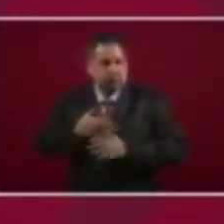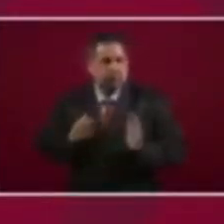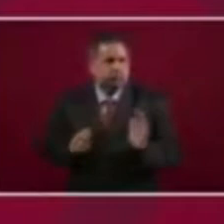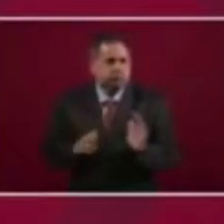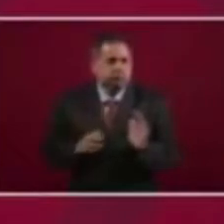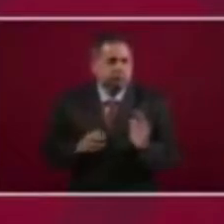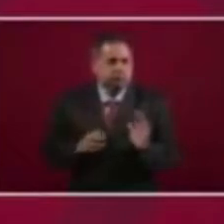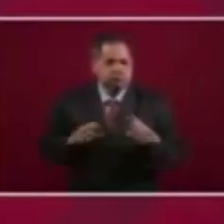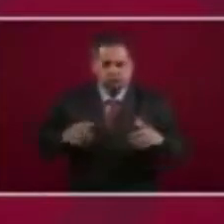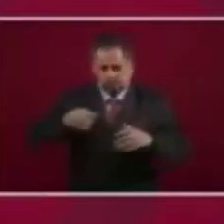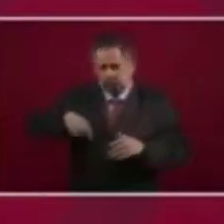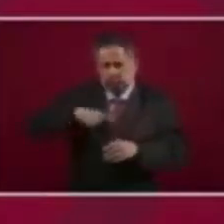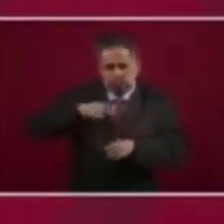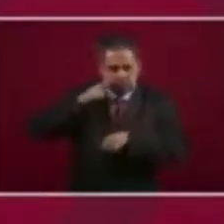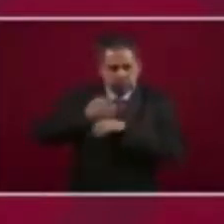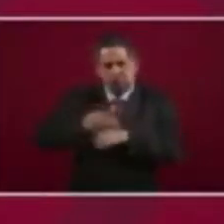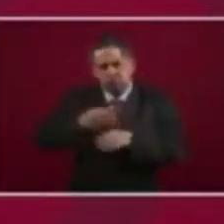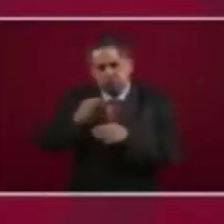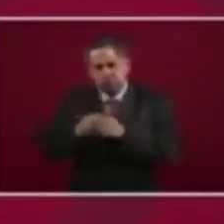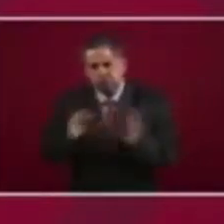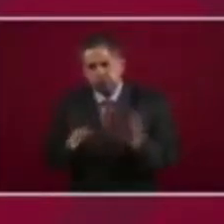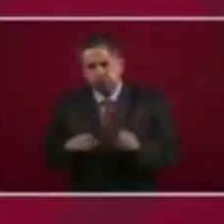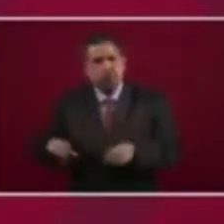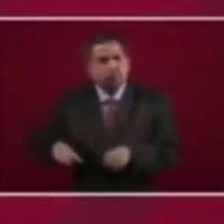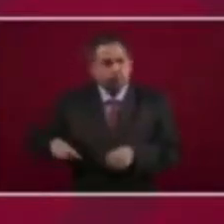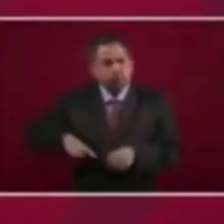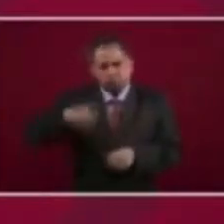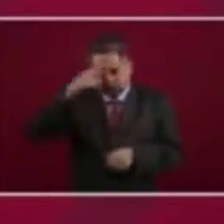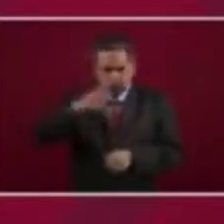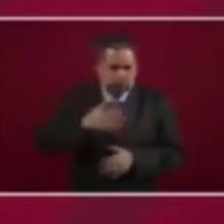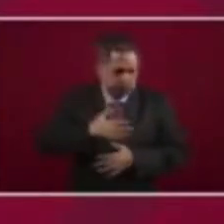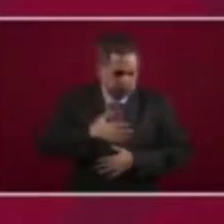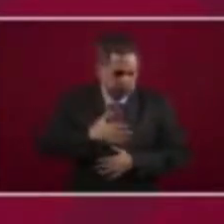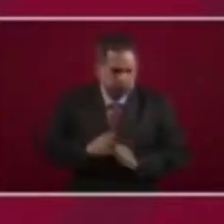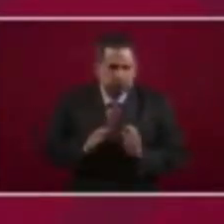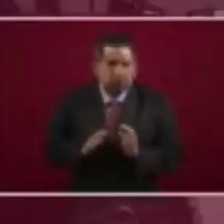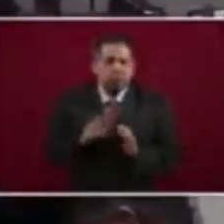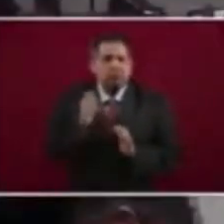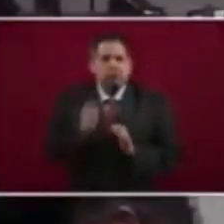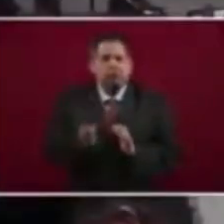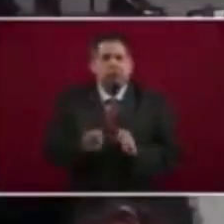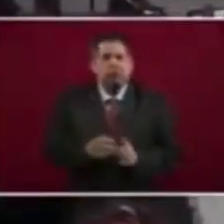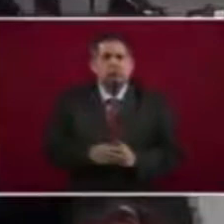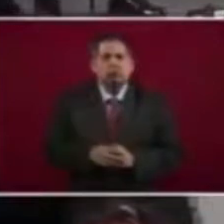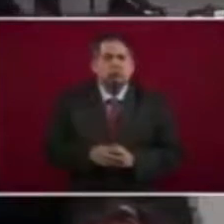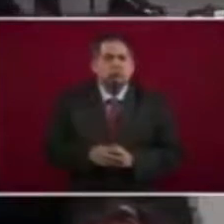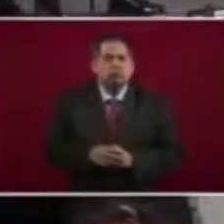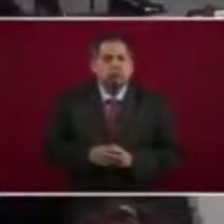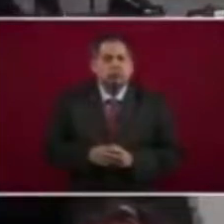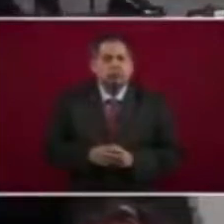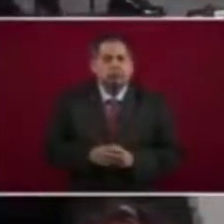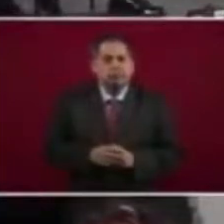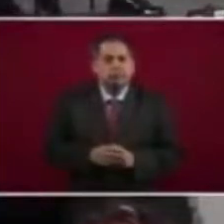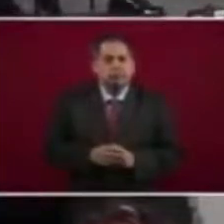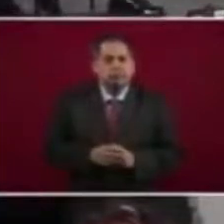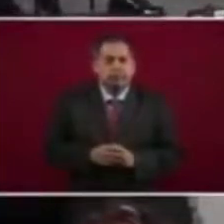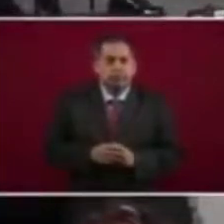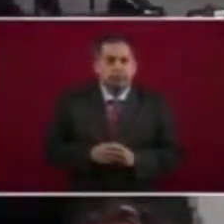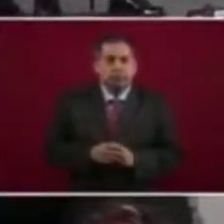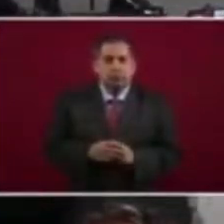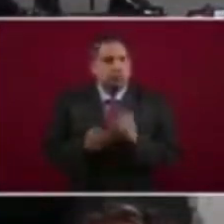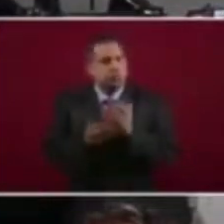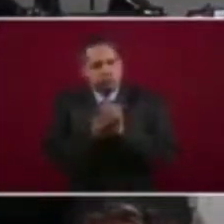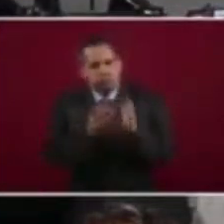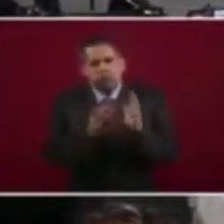para el gobierno, para el país, para el ejército y para la sociedad. Esto sentará antecedentes que si los narcos generan